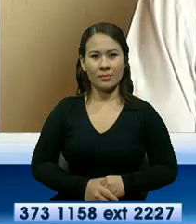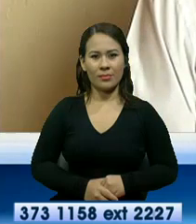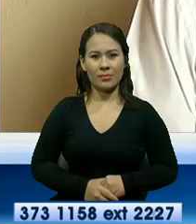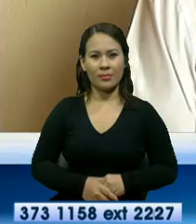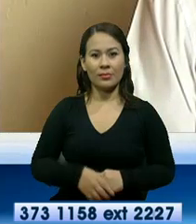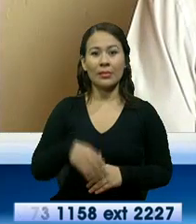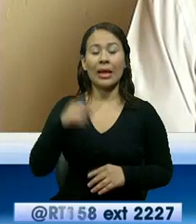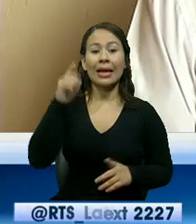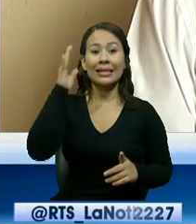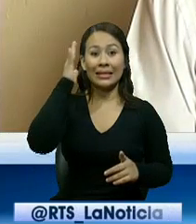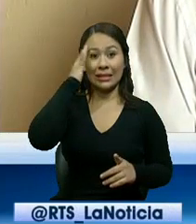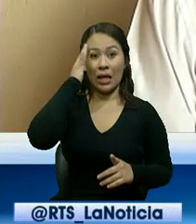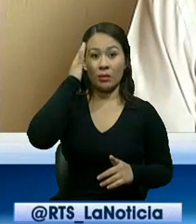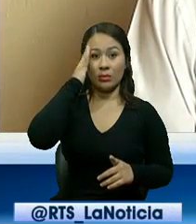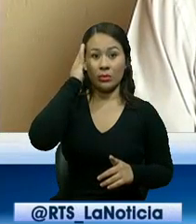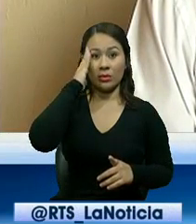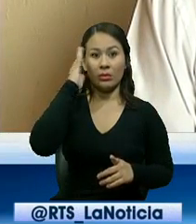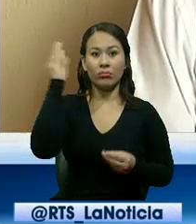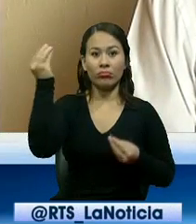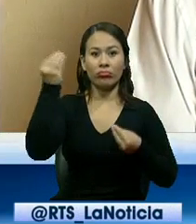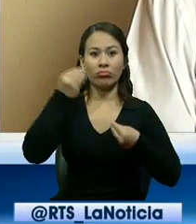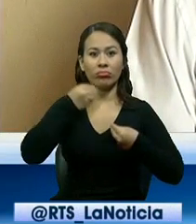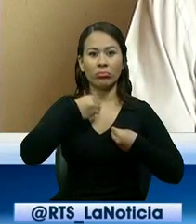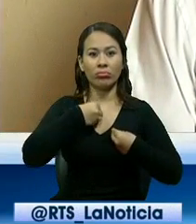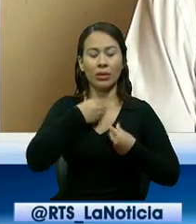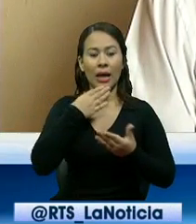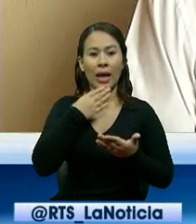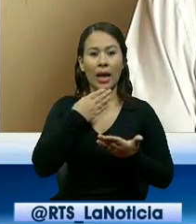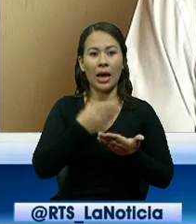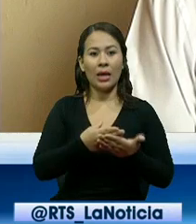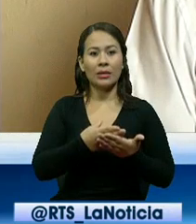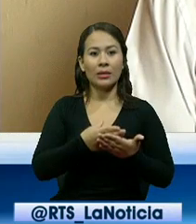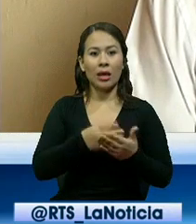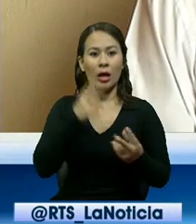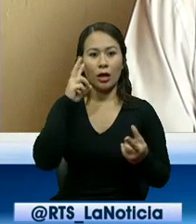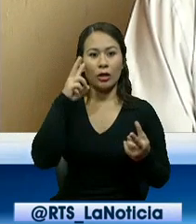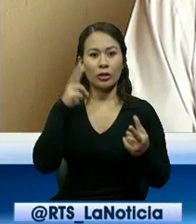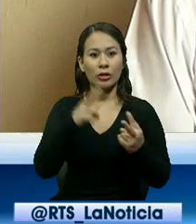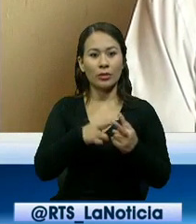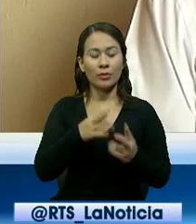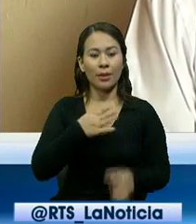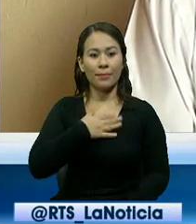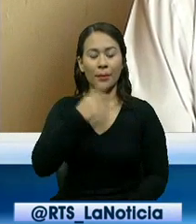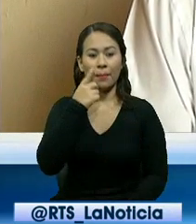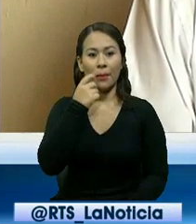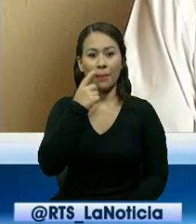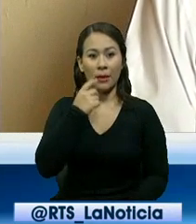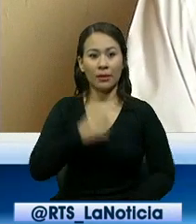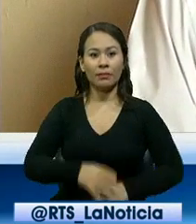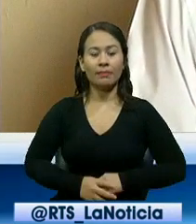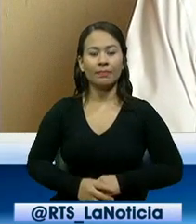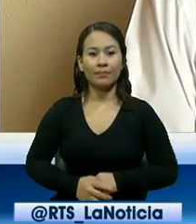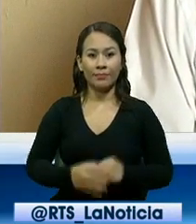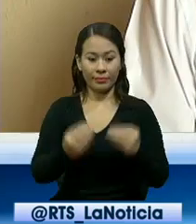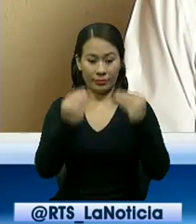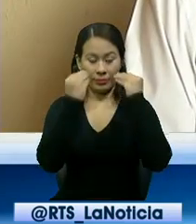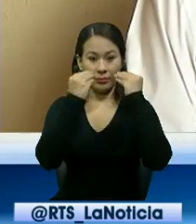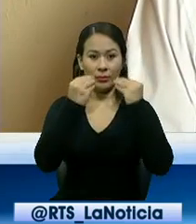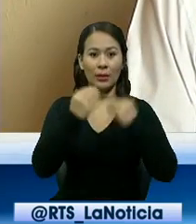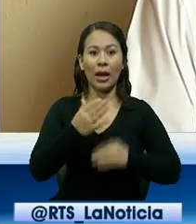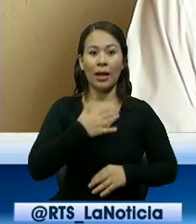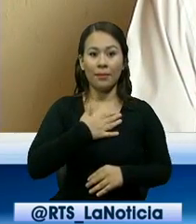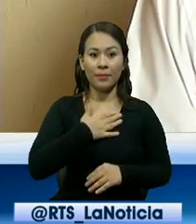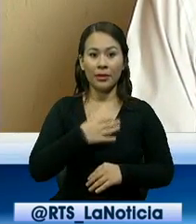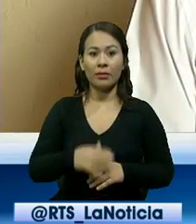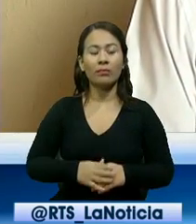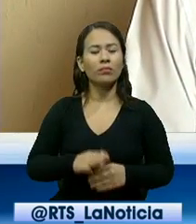esta sabiduría Pues he obtenido gracias a los conocimientos de mis padres en los cuales me he inculcado también